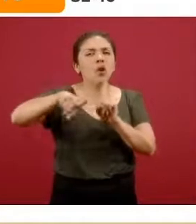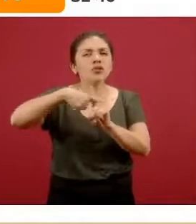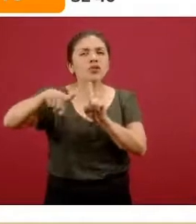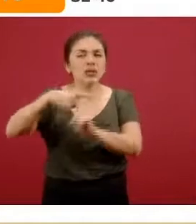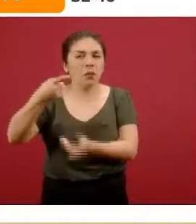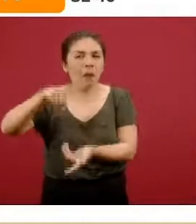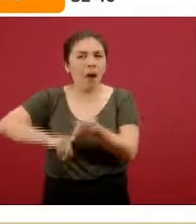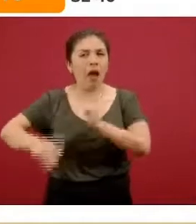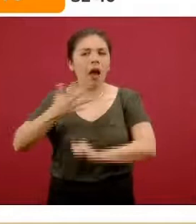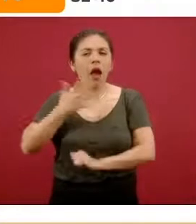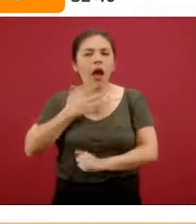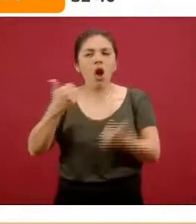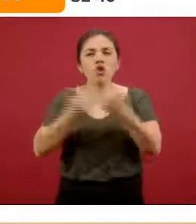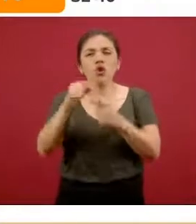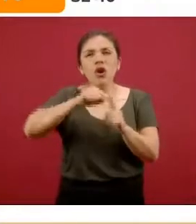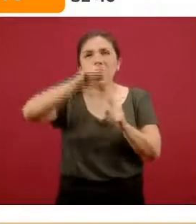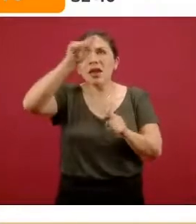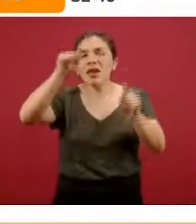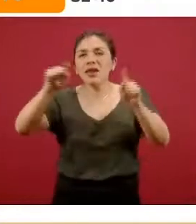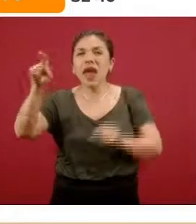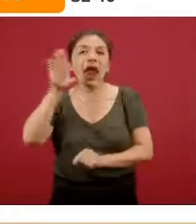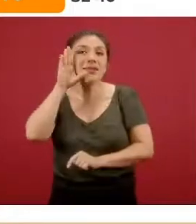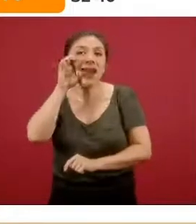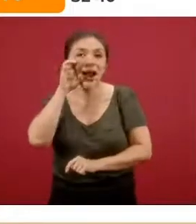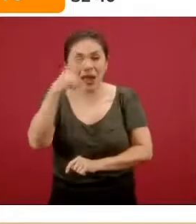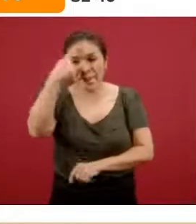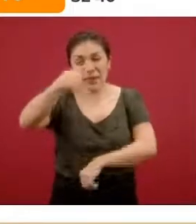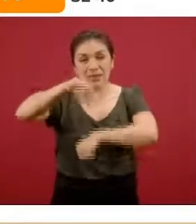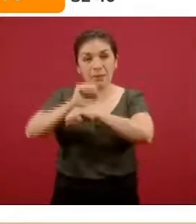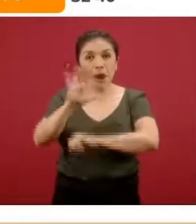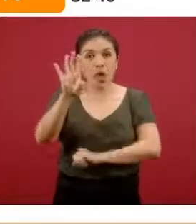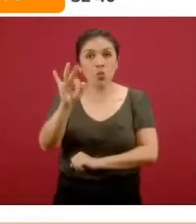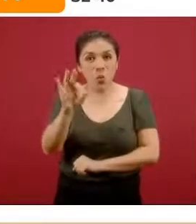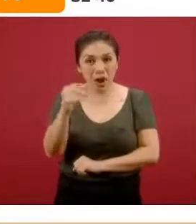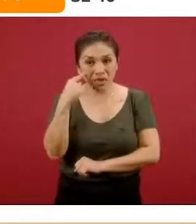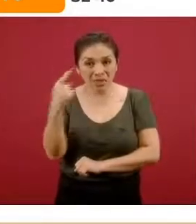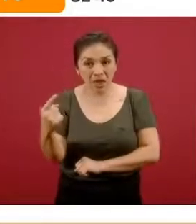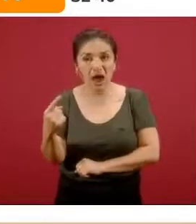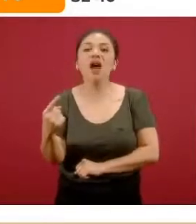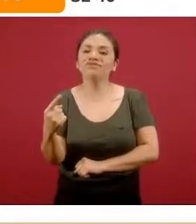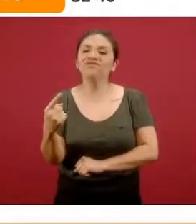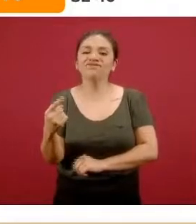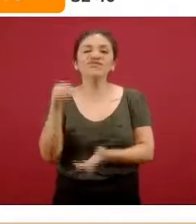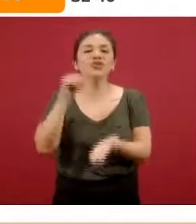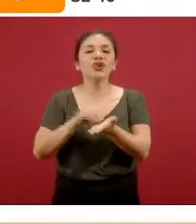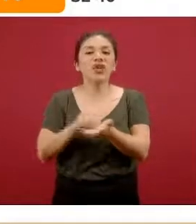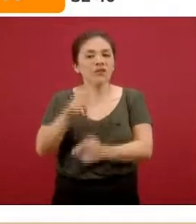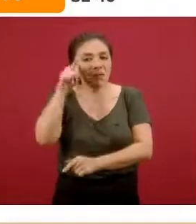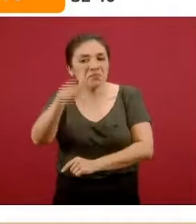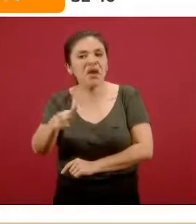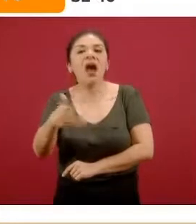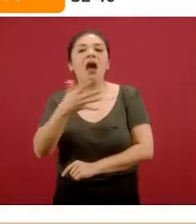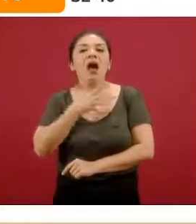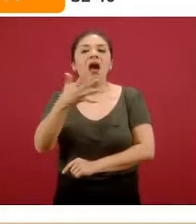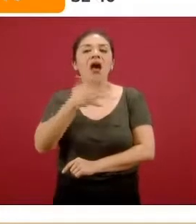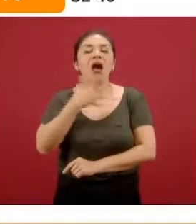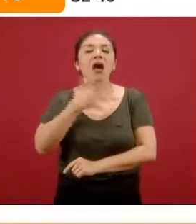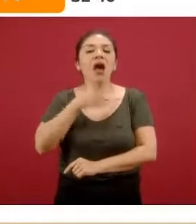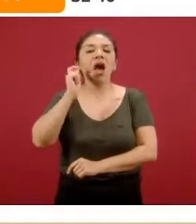representándose en la línea naranja para la semana 40 todavía evidencia una